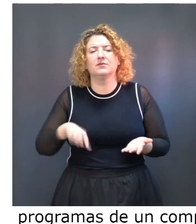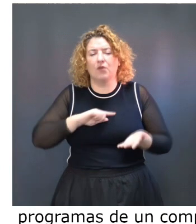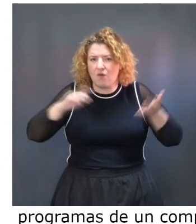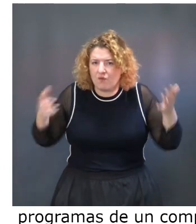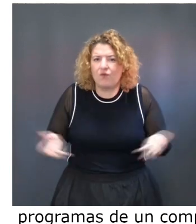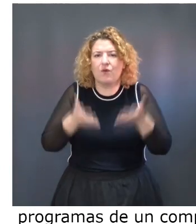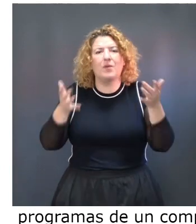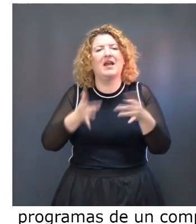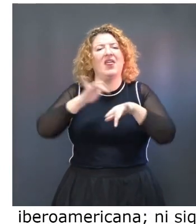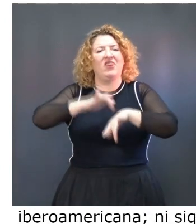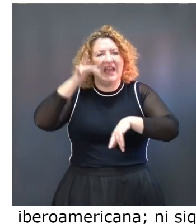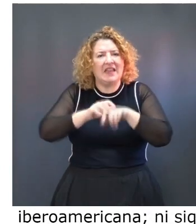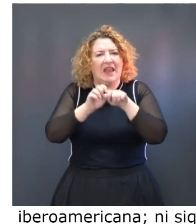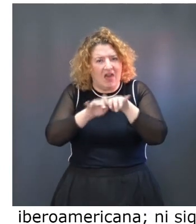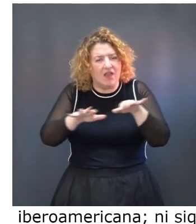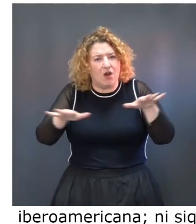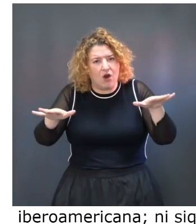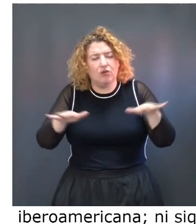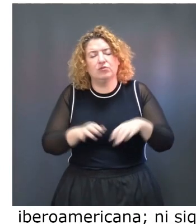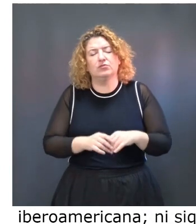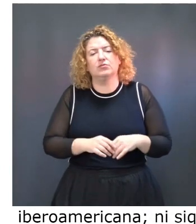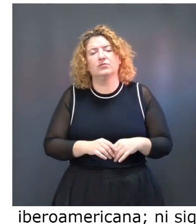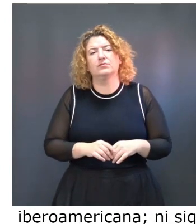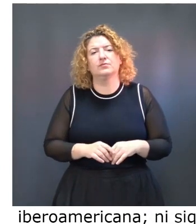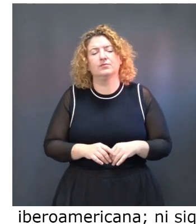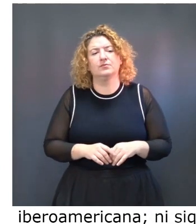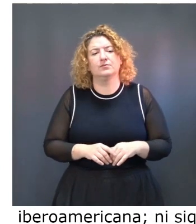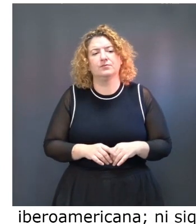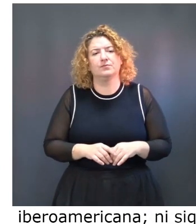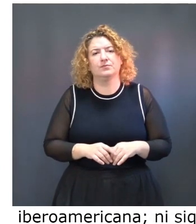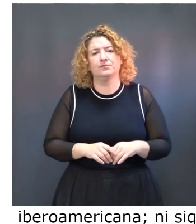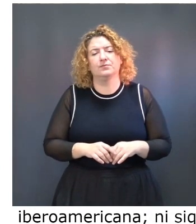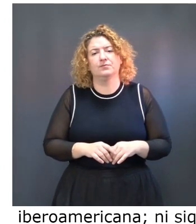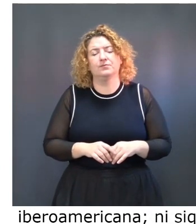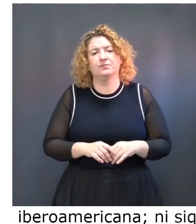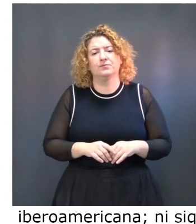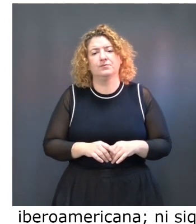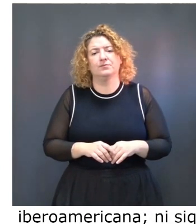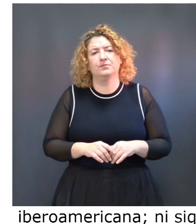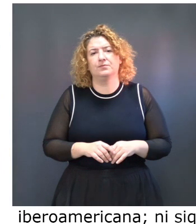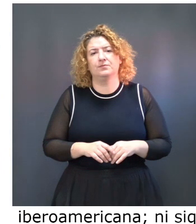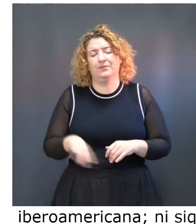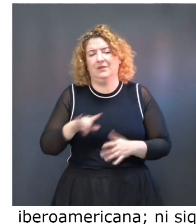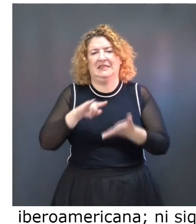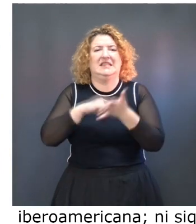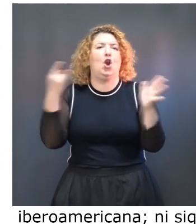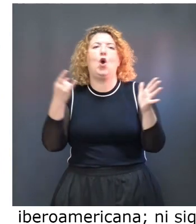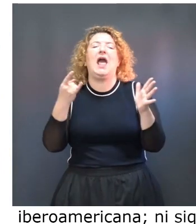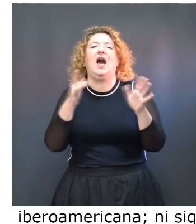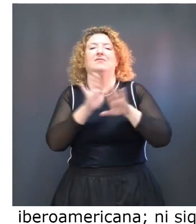tema de la digitalización, sí que se apuesta, como decíamos, no se puede ir en contra de la